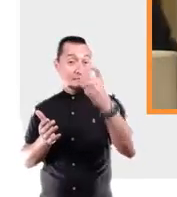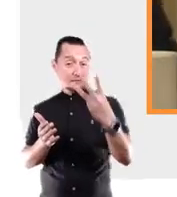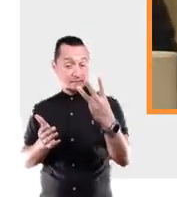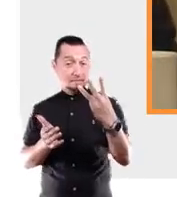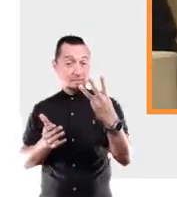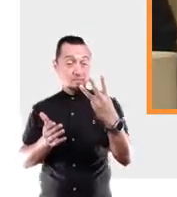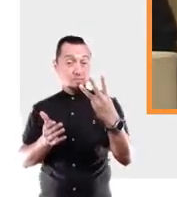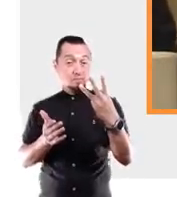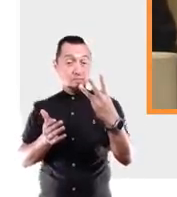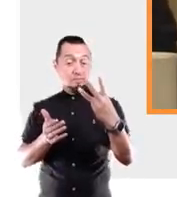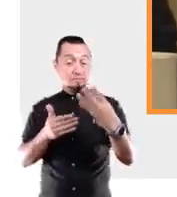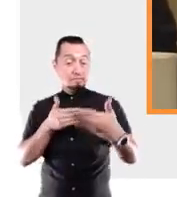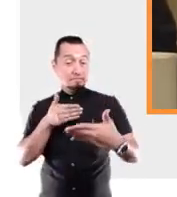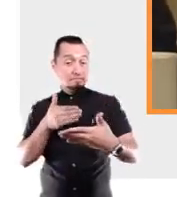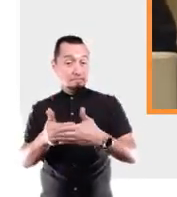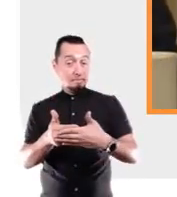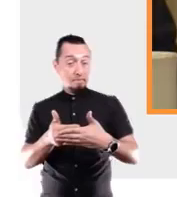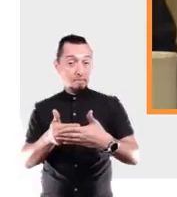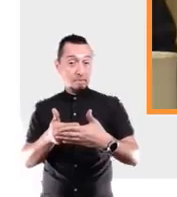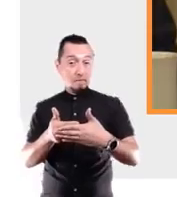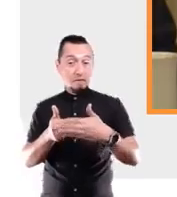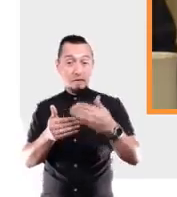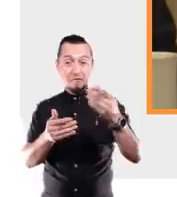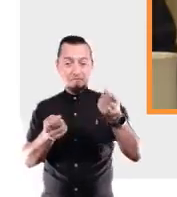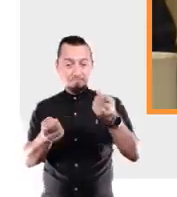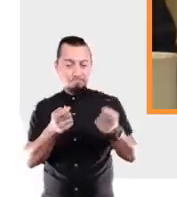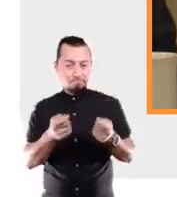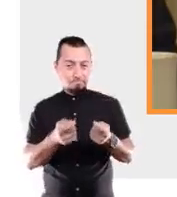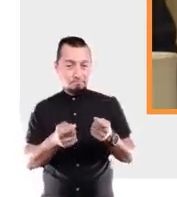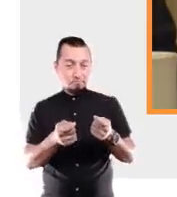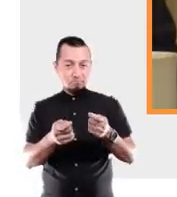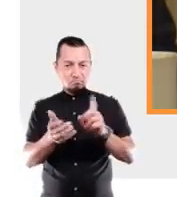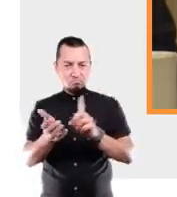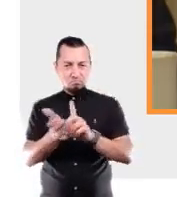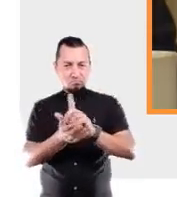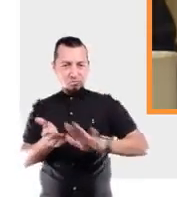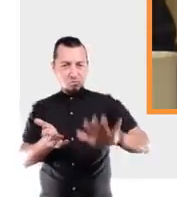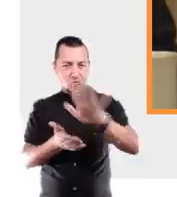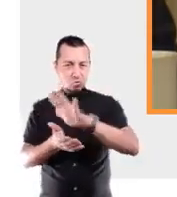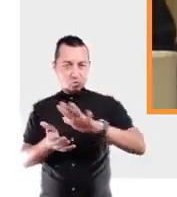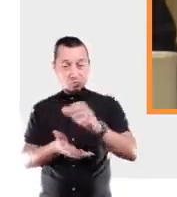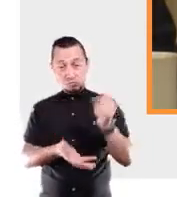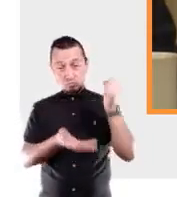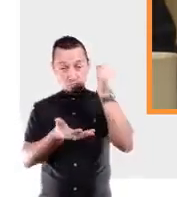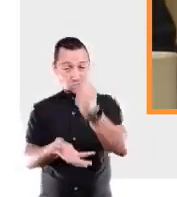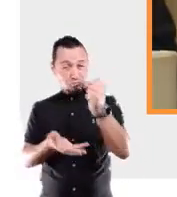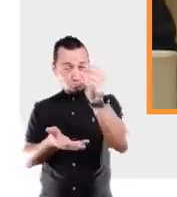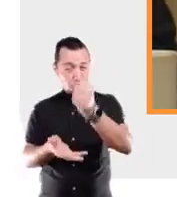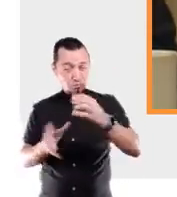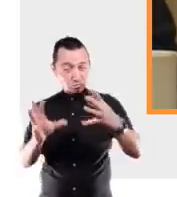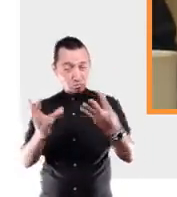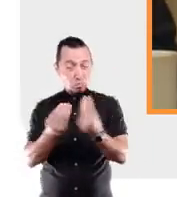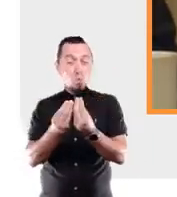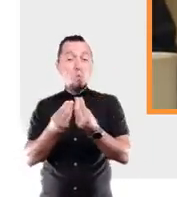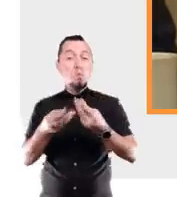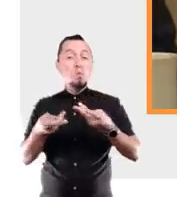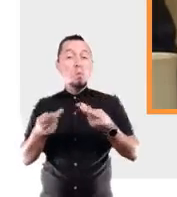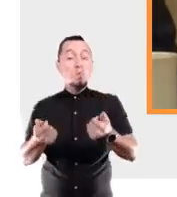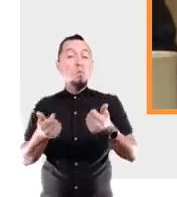avances físicos traducidos a derecho de estimaciones financieras son superiores